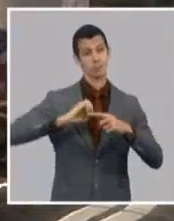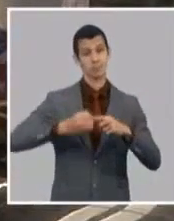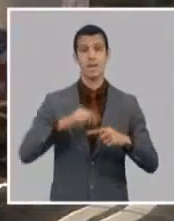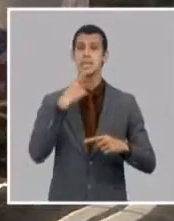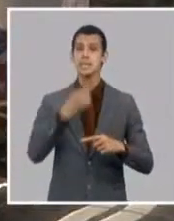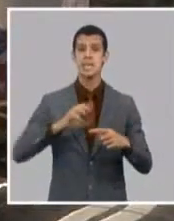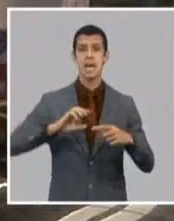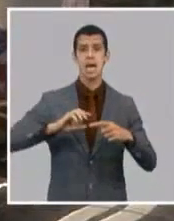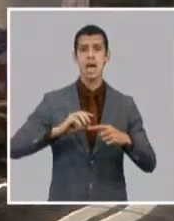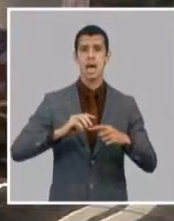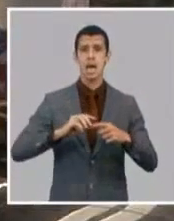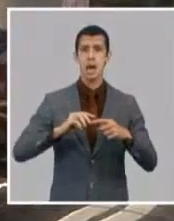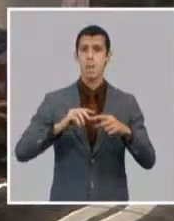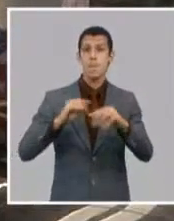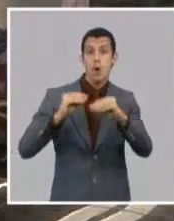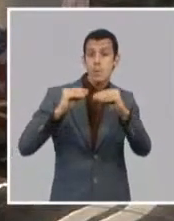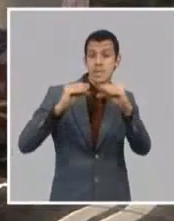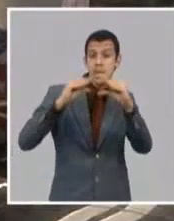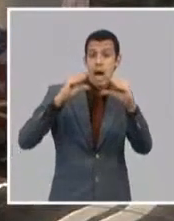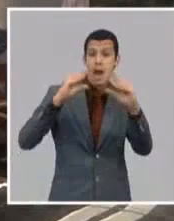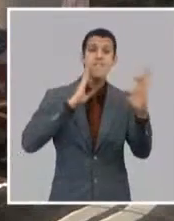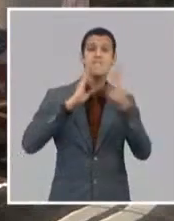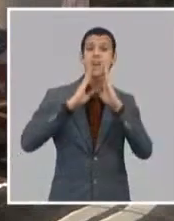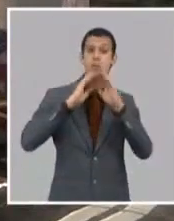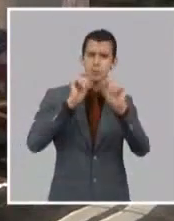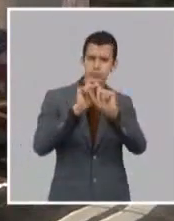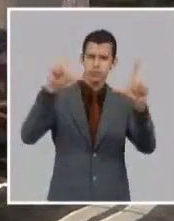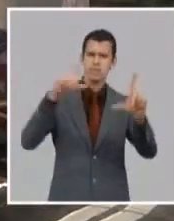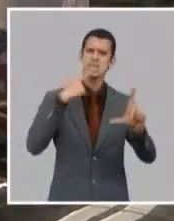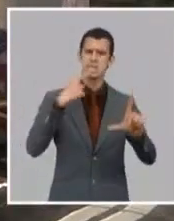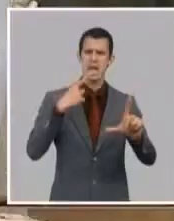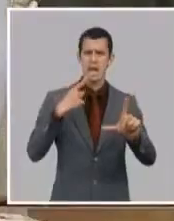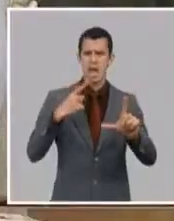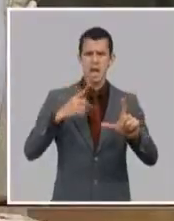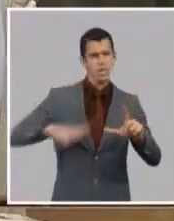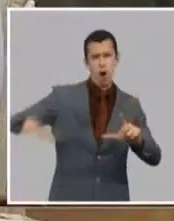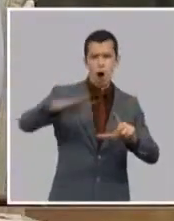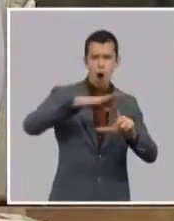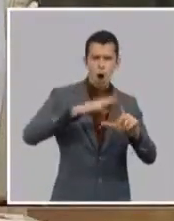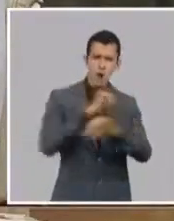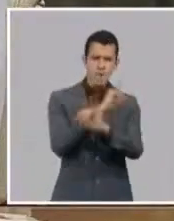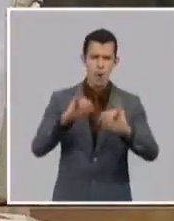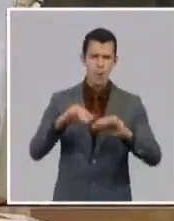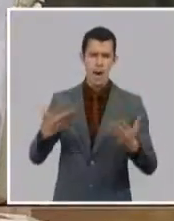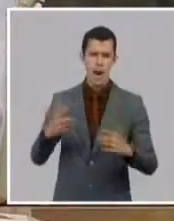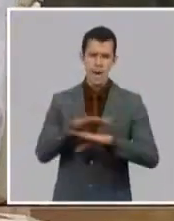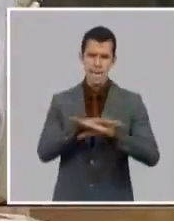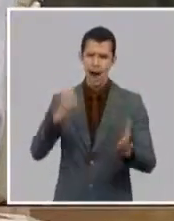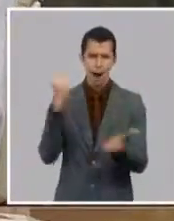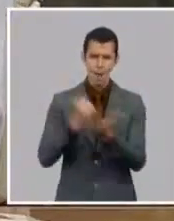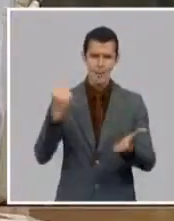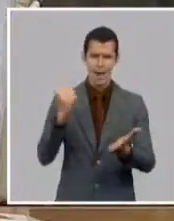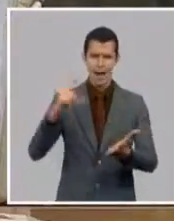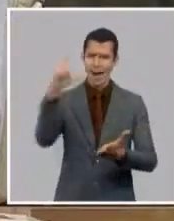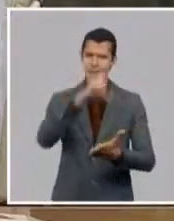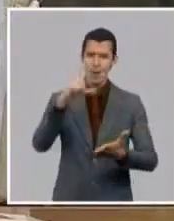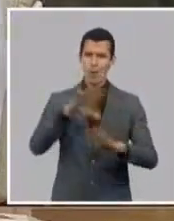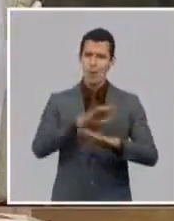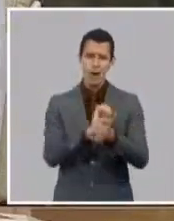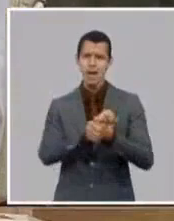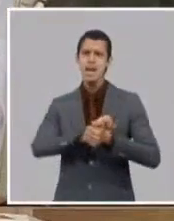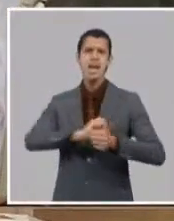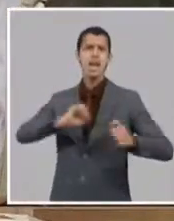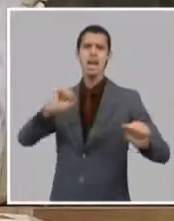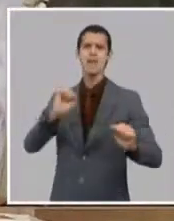ciudad libertada. Y lo que vimos hoy por la mañana en Buenos Días era un acto de reafirmación en el